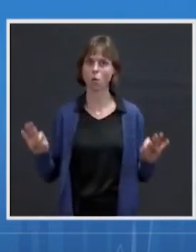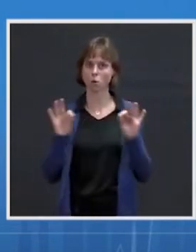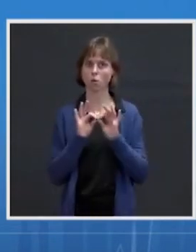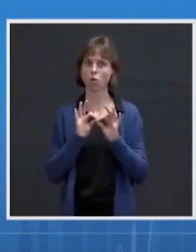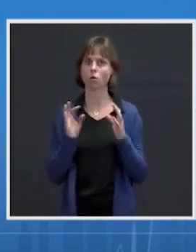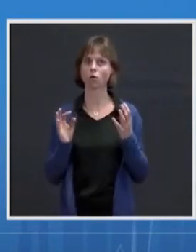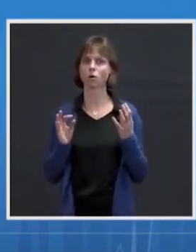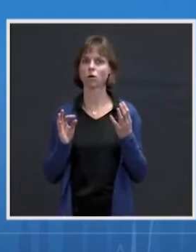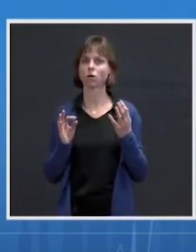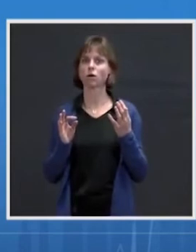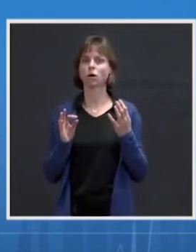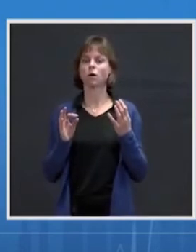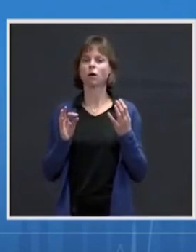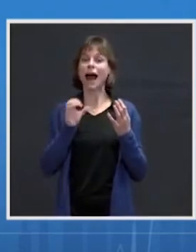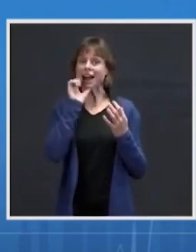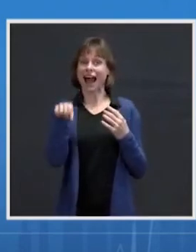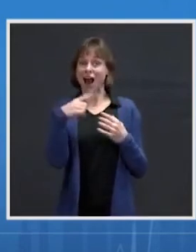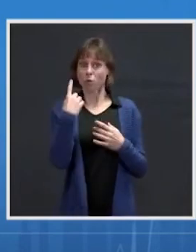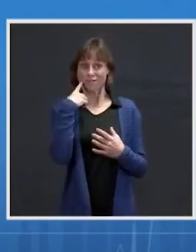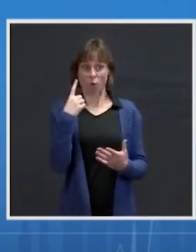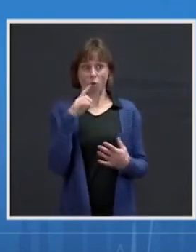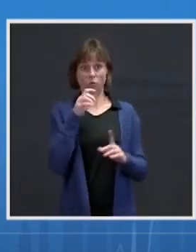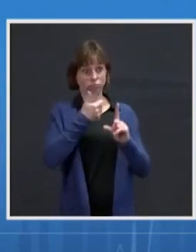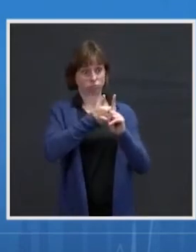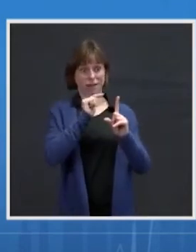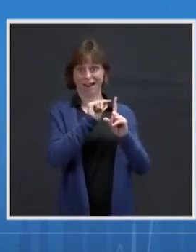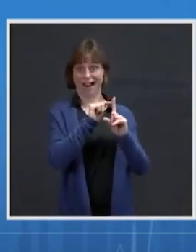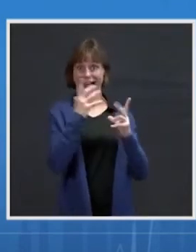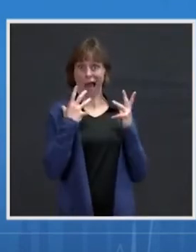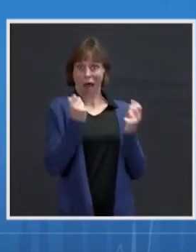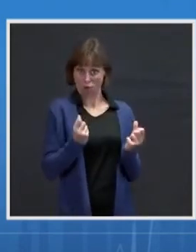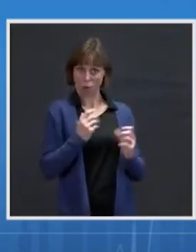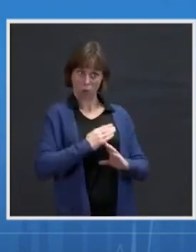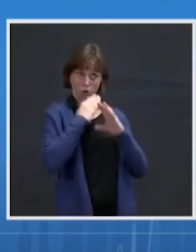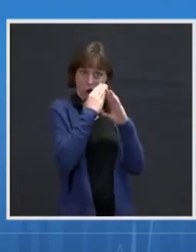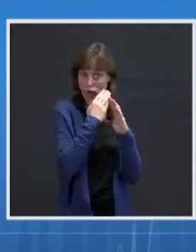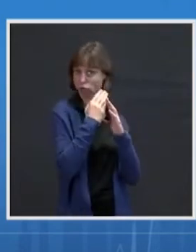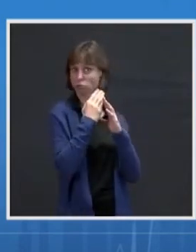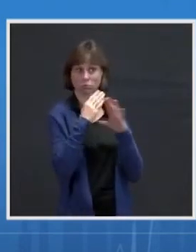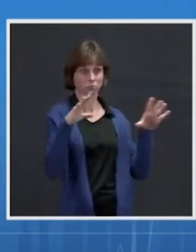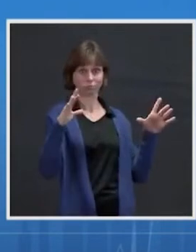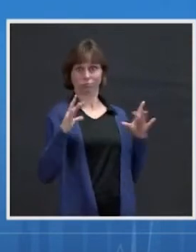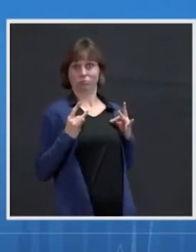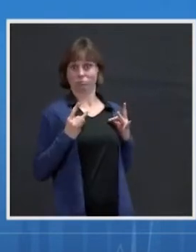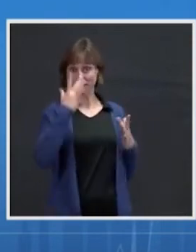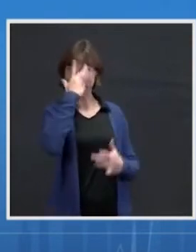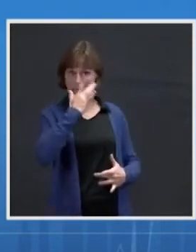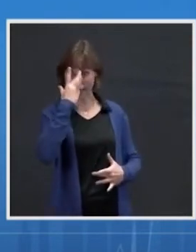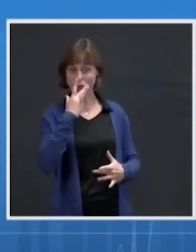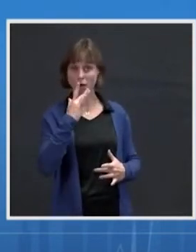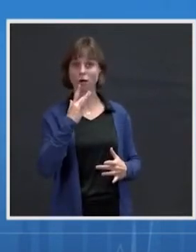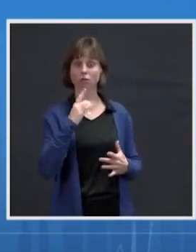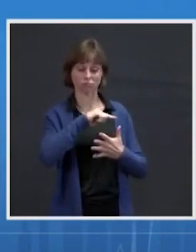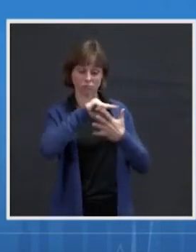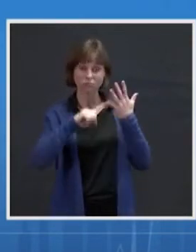incluidas las variantes sino también tiene implicaciones muy importantes desde el punto de vista de la salud pública para interferir y disminuir la